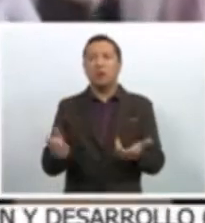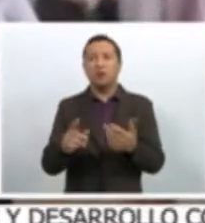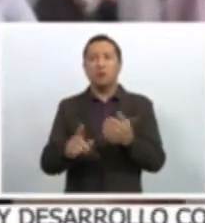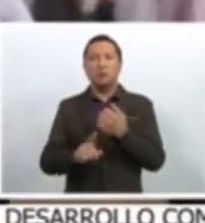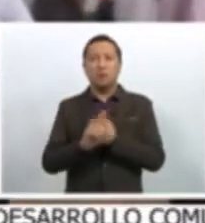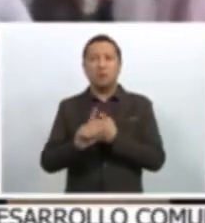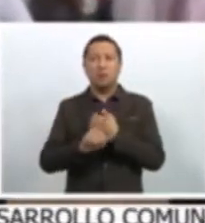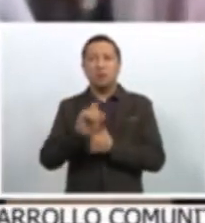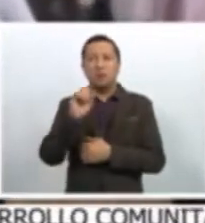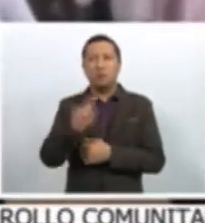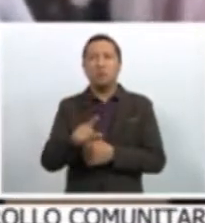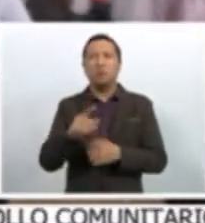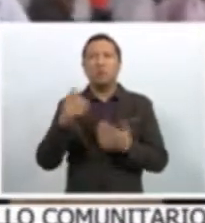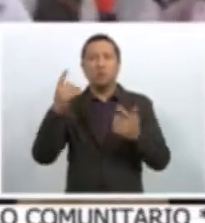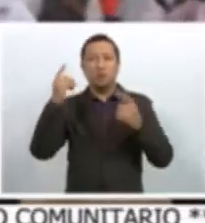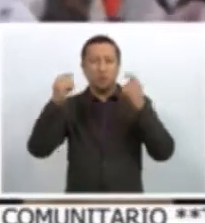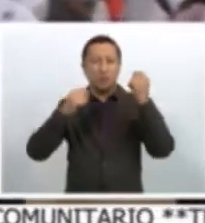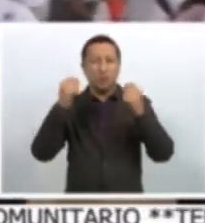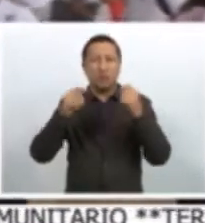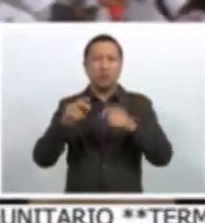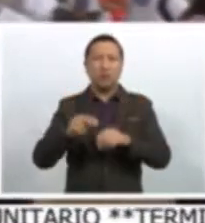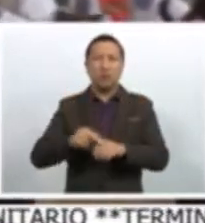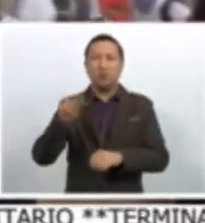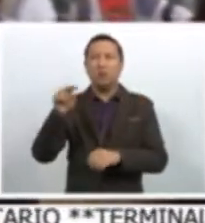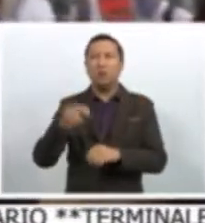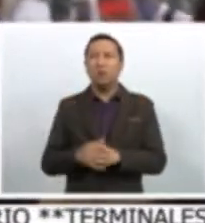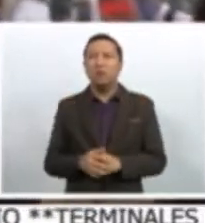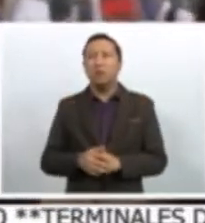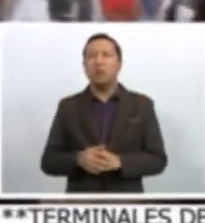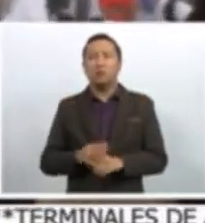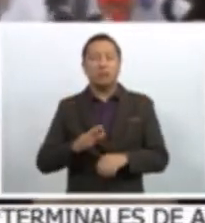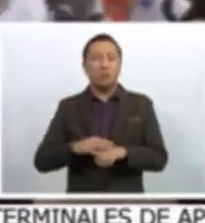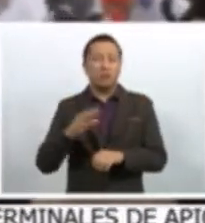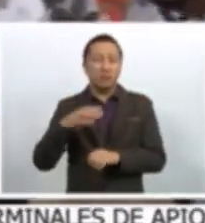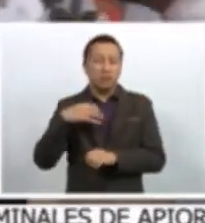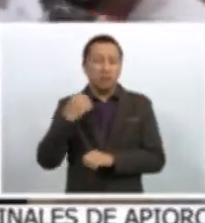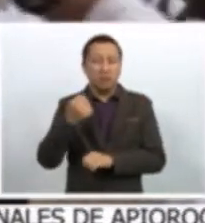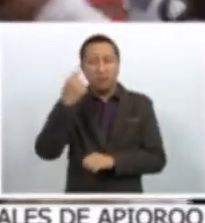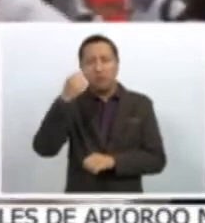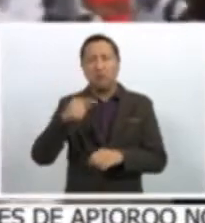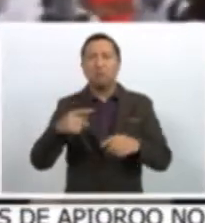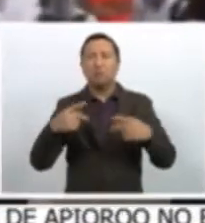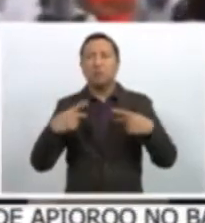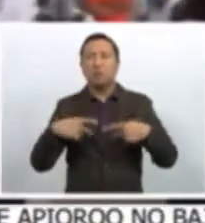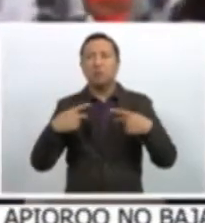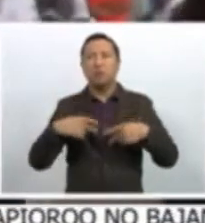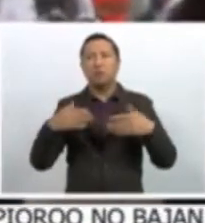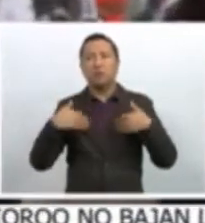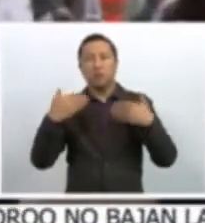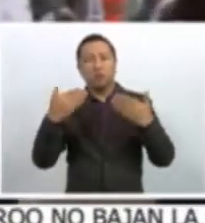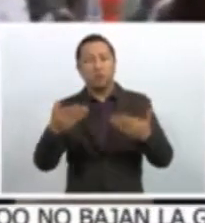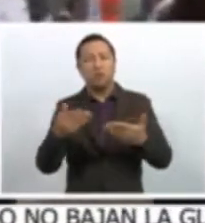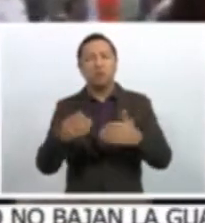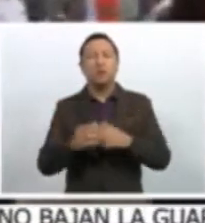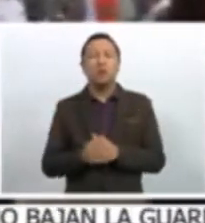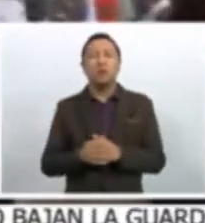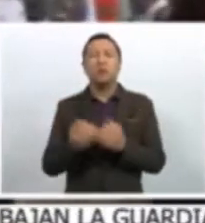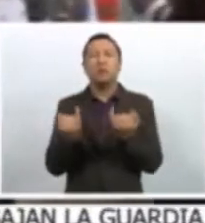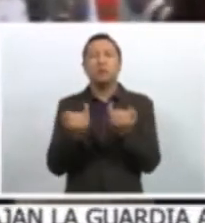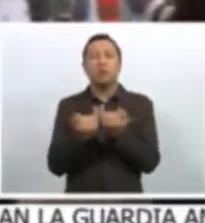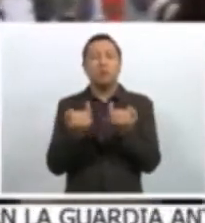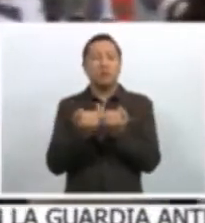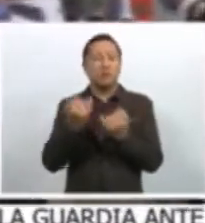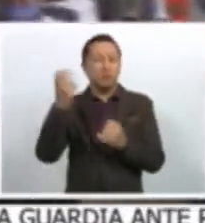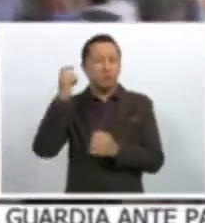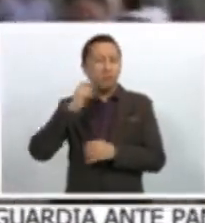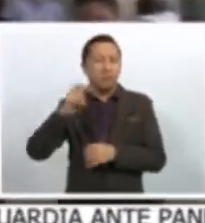actividad turística en la zona norte. Entonces es un esfuerzo para dar la confianza, es un esfuerzo para atraer a los viajeros